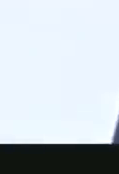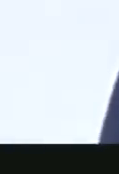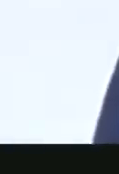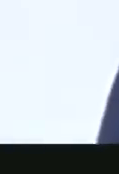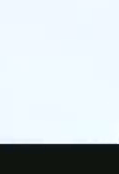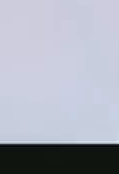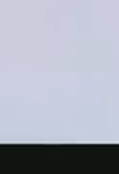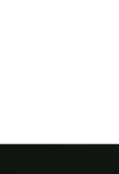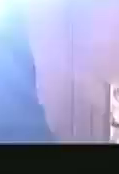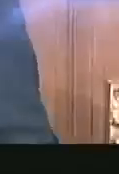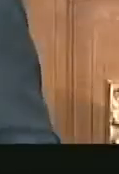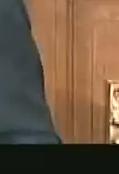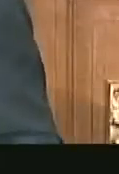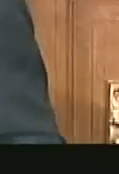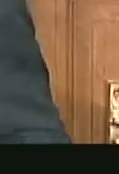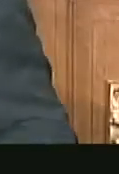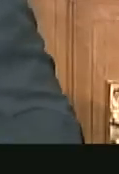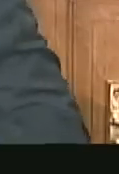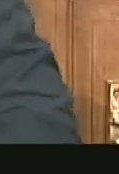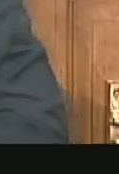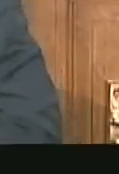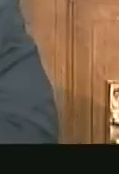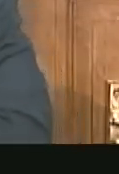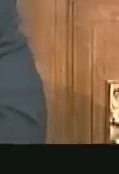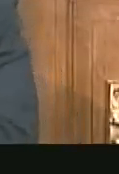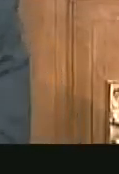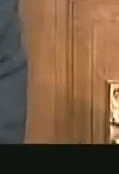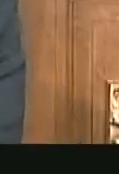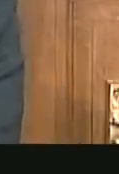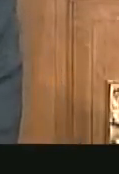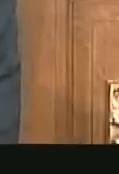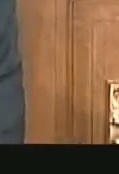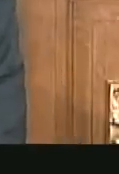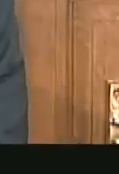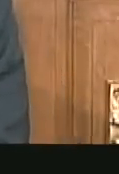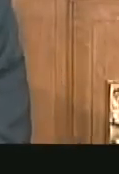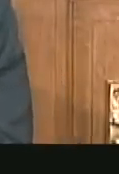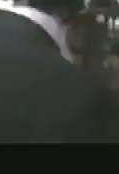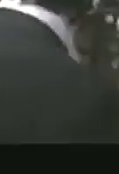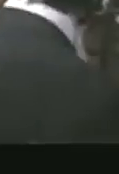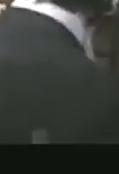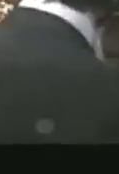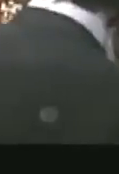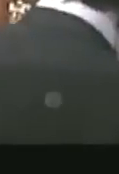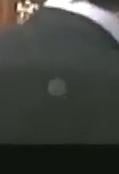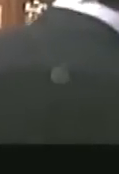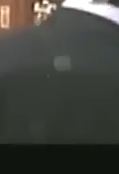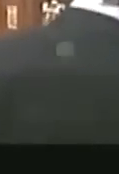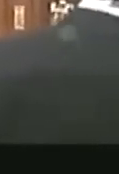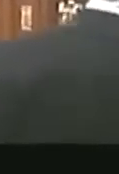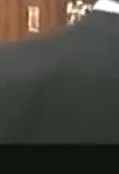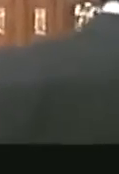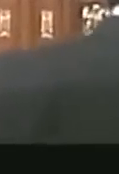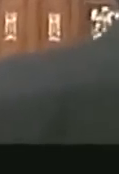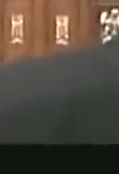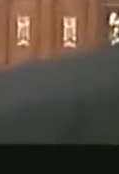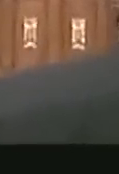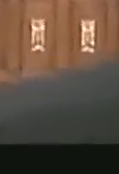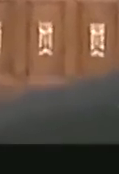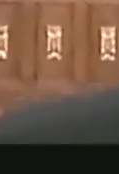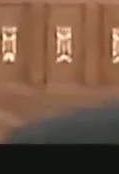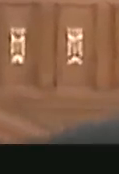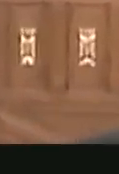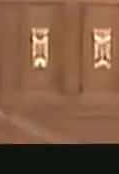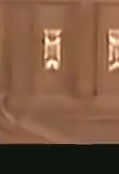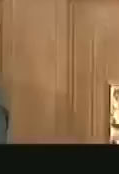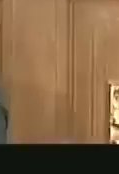de Venezuela. Lo juro. Un juramento para dedicarle todo el esfuerzo en la construcción del camino